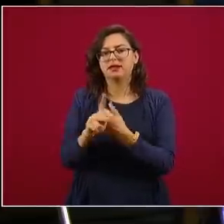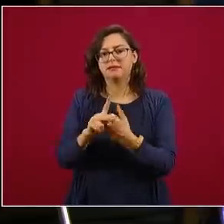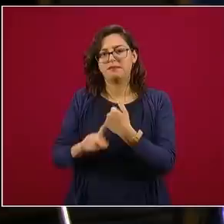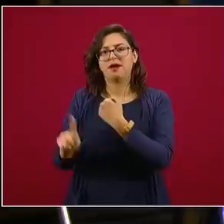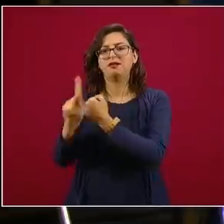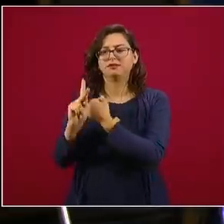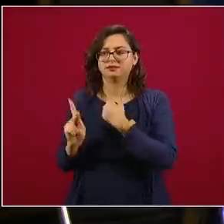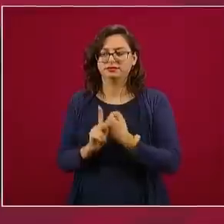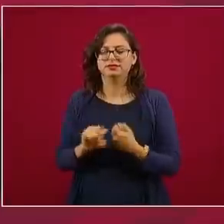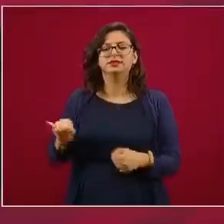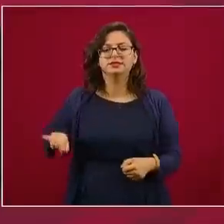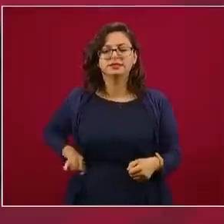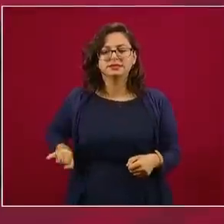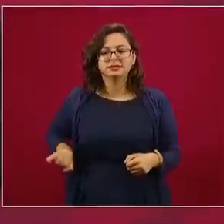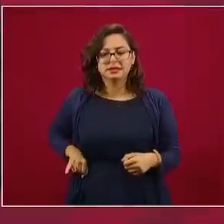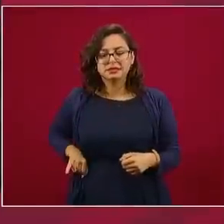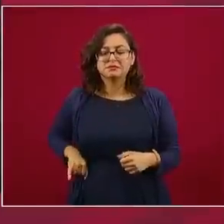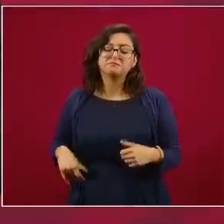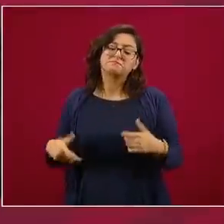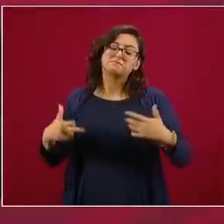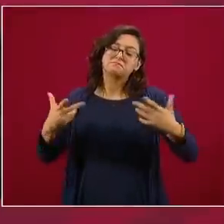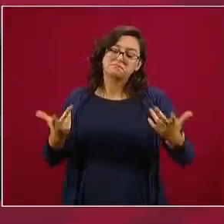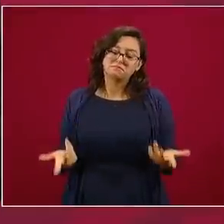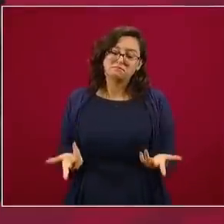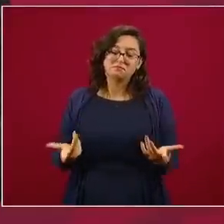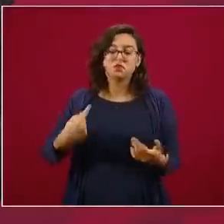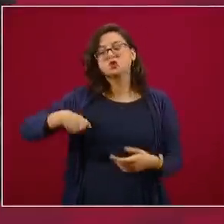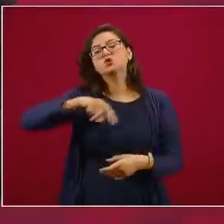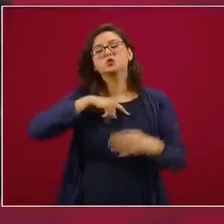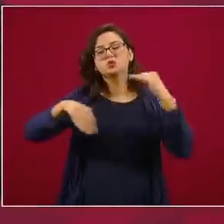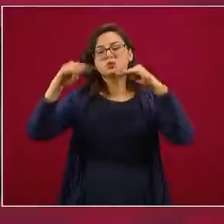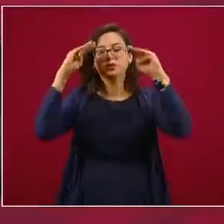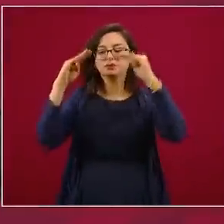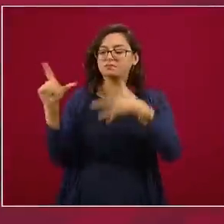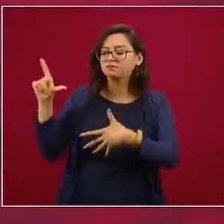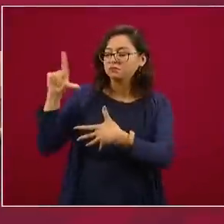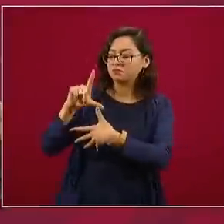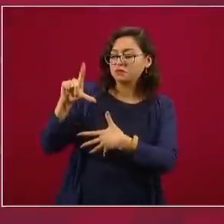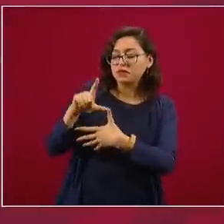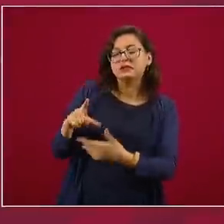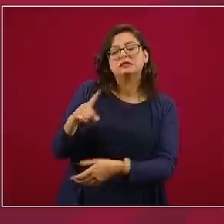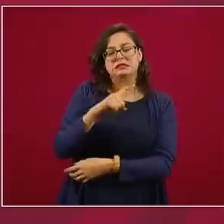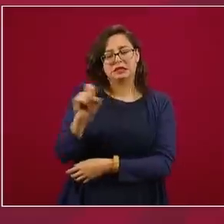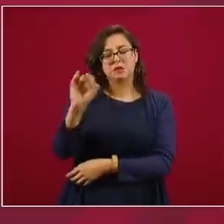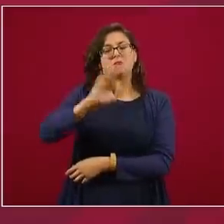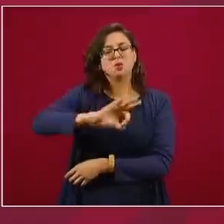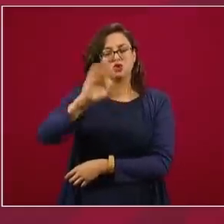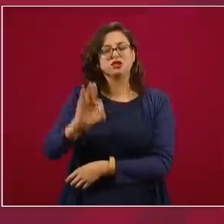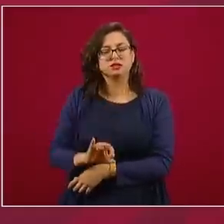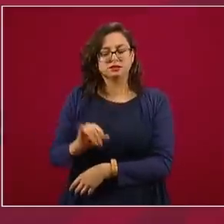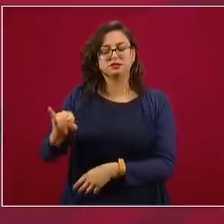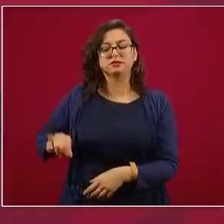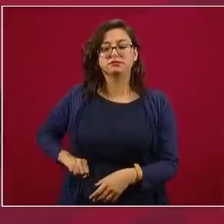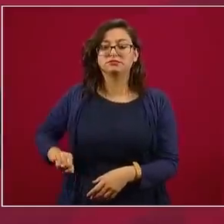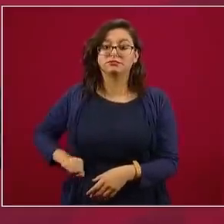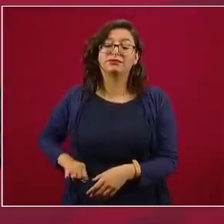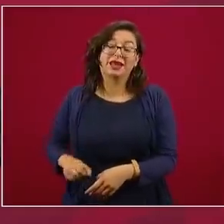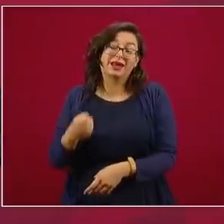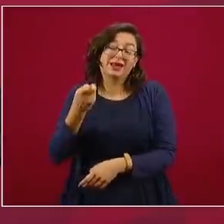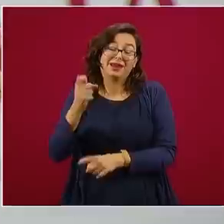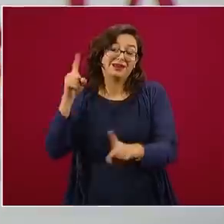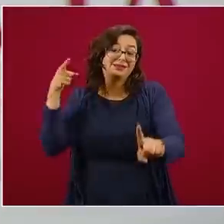estimamos pues, que prácticamente el 100% van a tener interés en esta iniciativa. Además, para eso está diseñada.